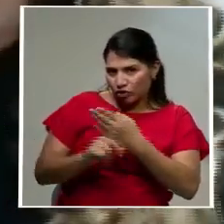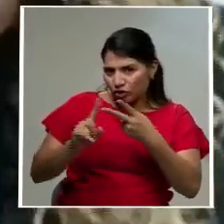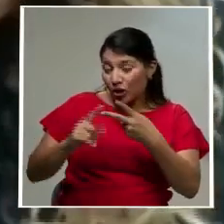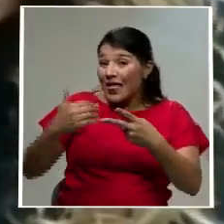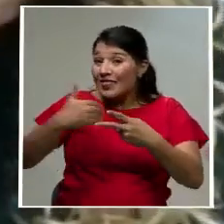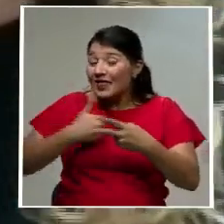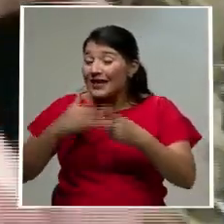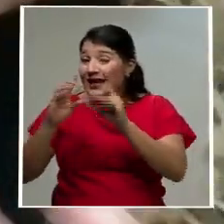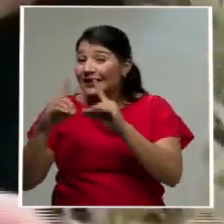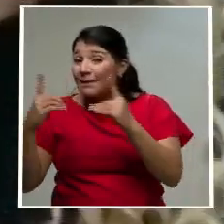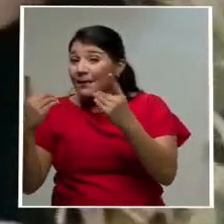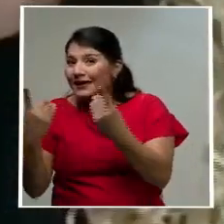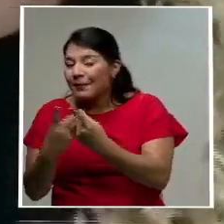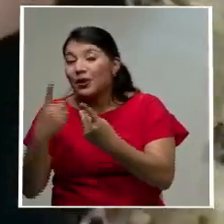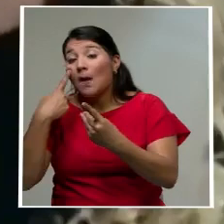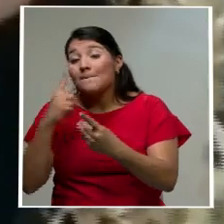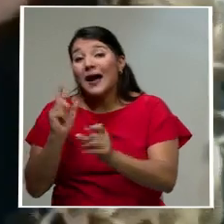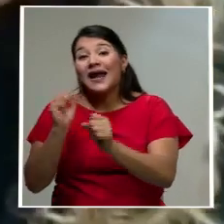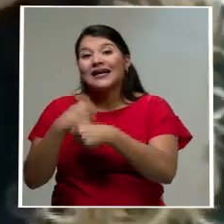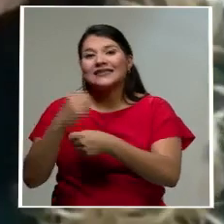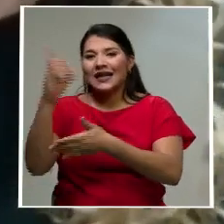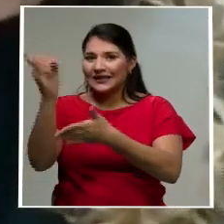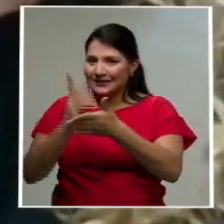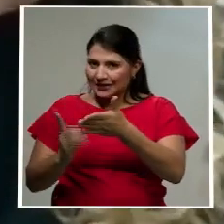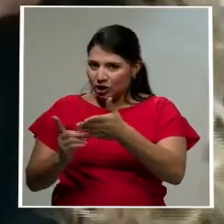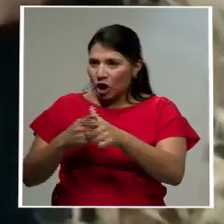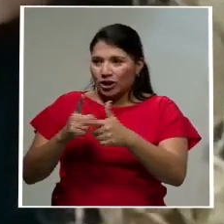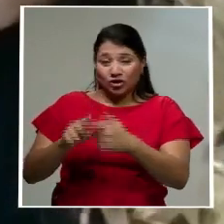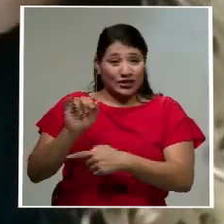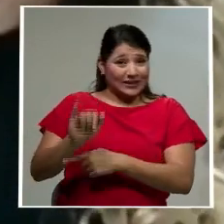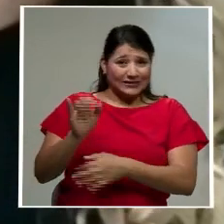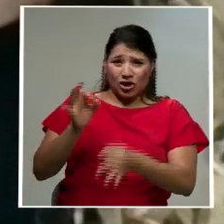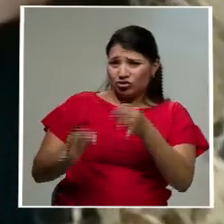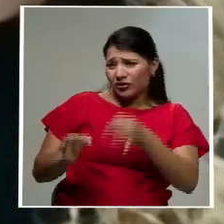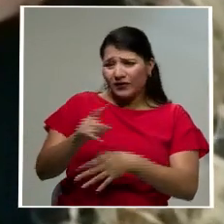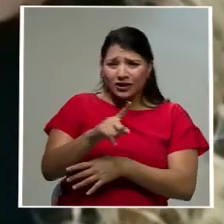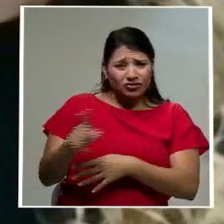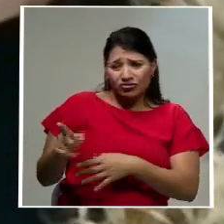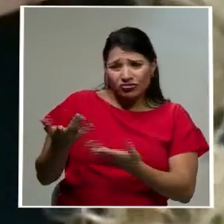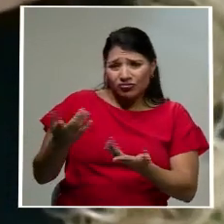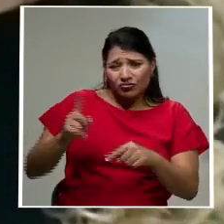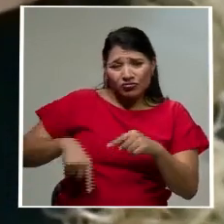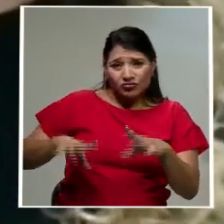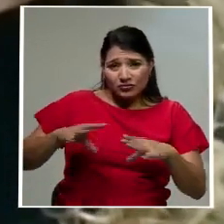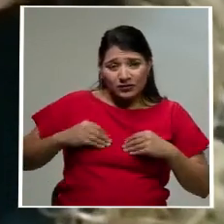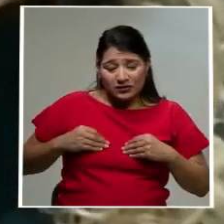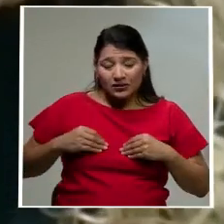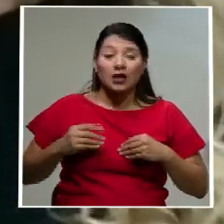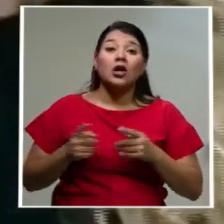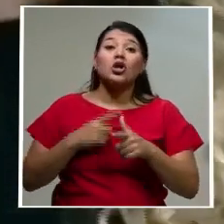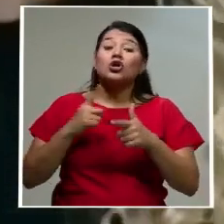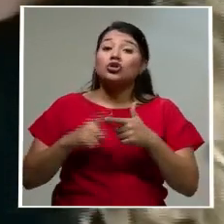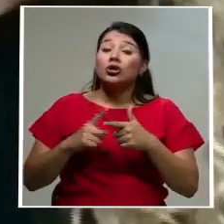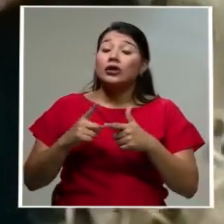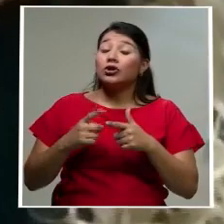de anteproyectos. Entonces, esa excusa no es válida. Nosotros estamos realmente muy preocupados desde la Comisión